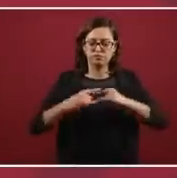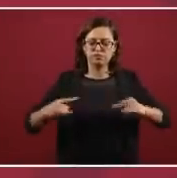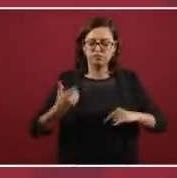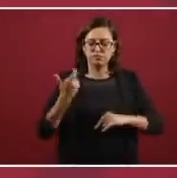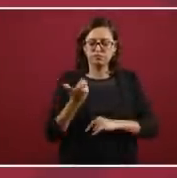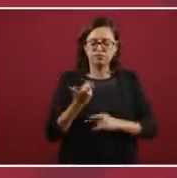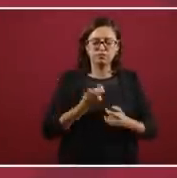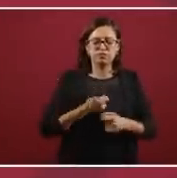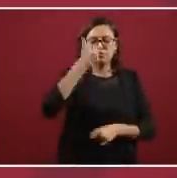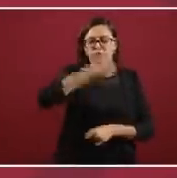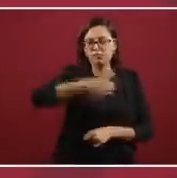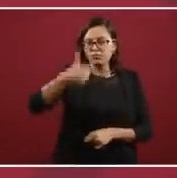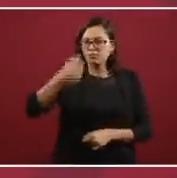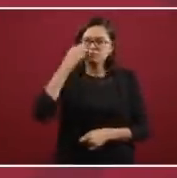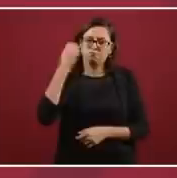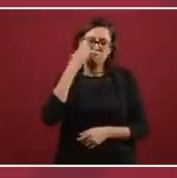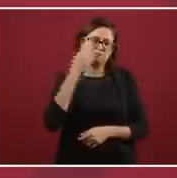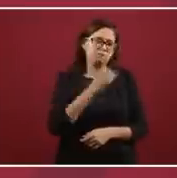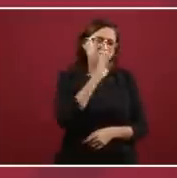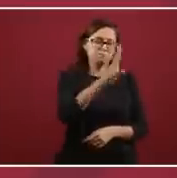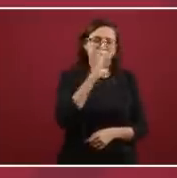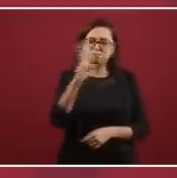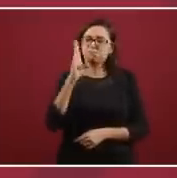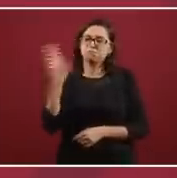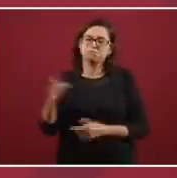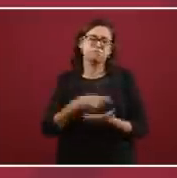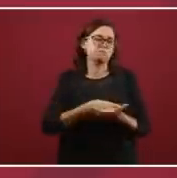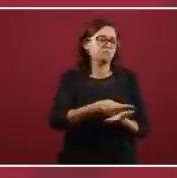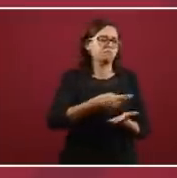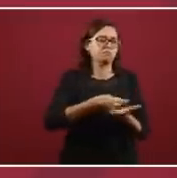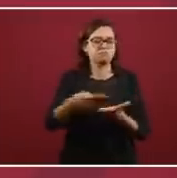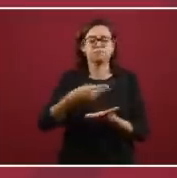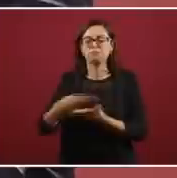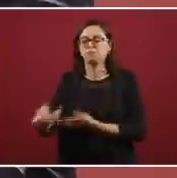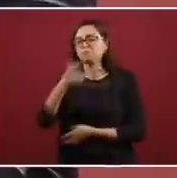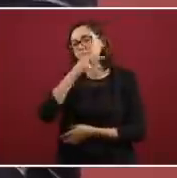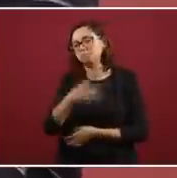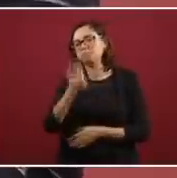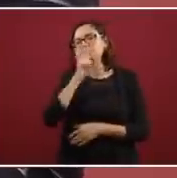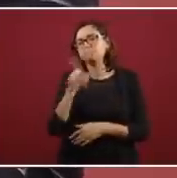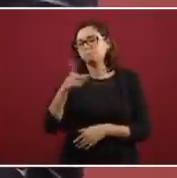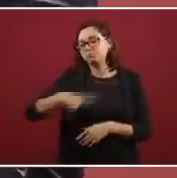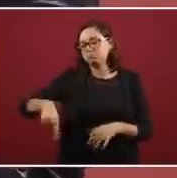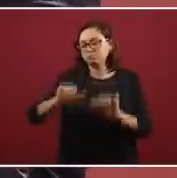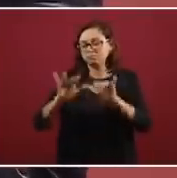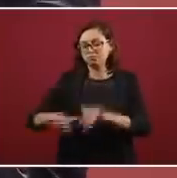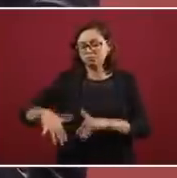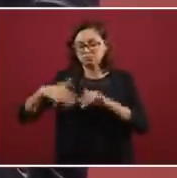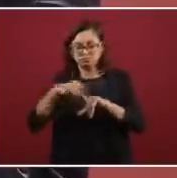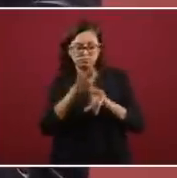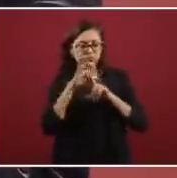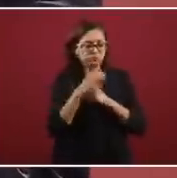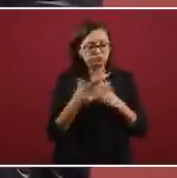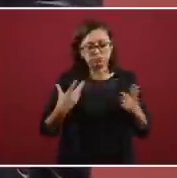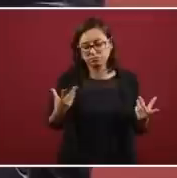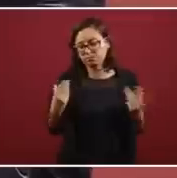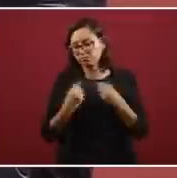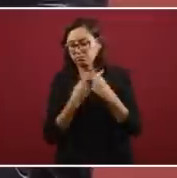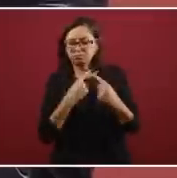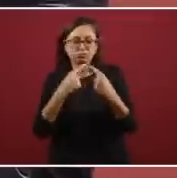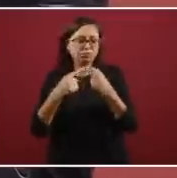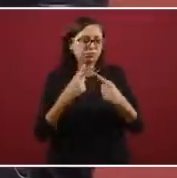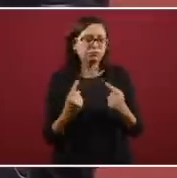cada escuela para que la asamblea de padres de familia con el comité decidan qué hacer con ese